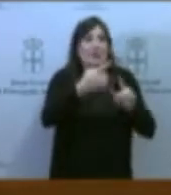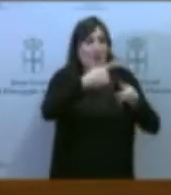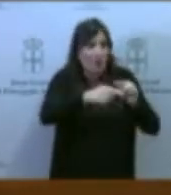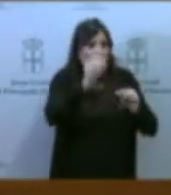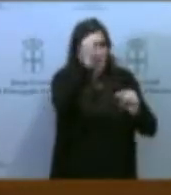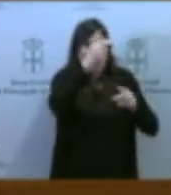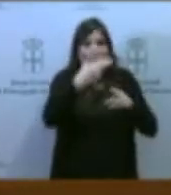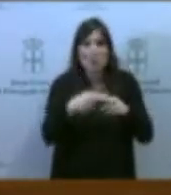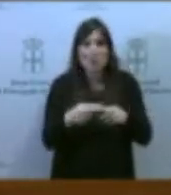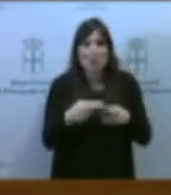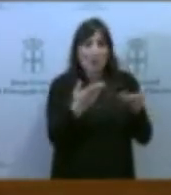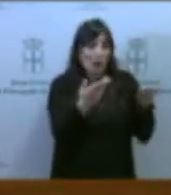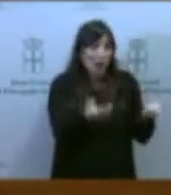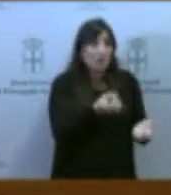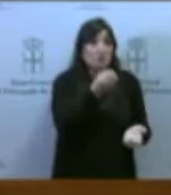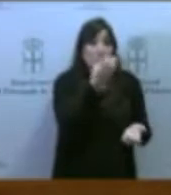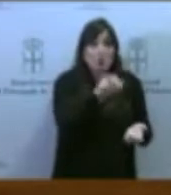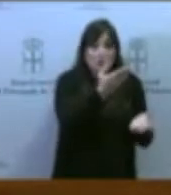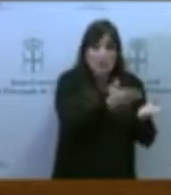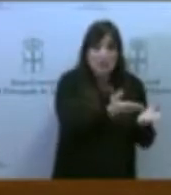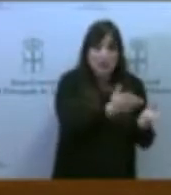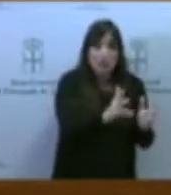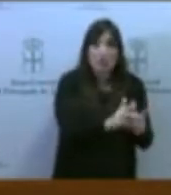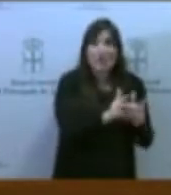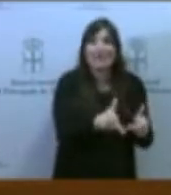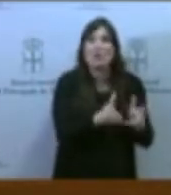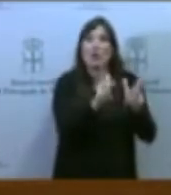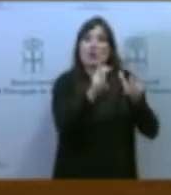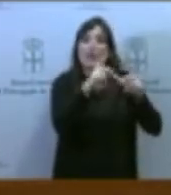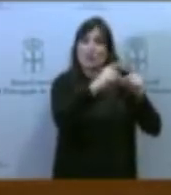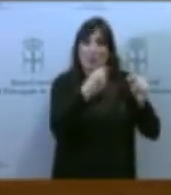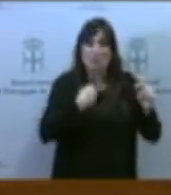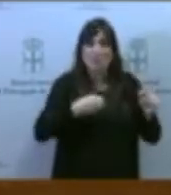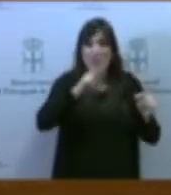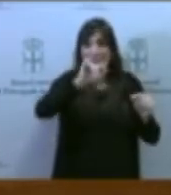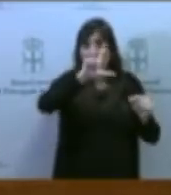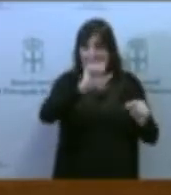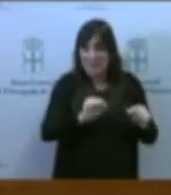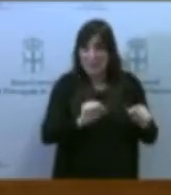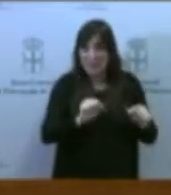asturiana, aquella de Villa que los puso prácticamente a todos ustedes,